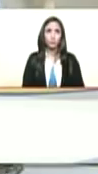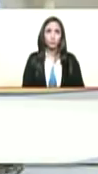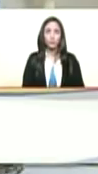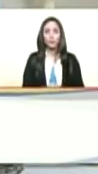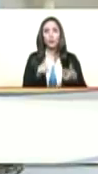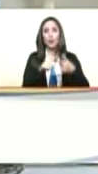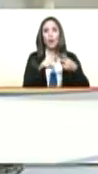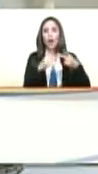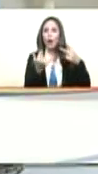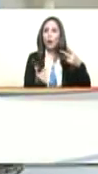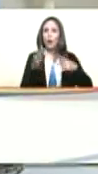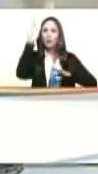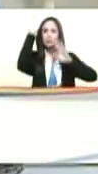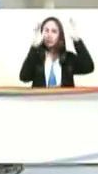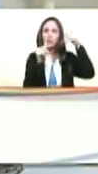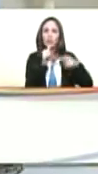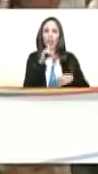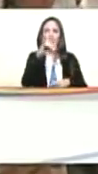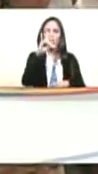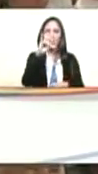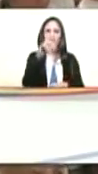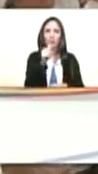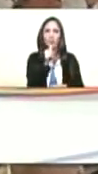Levanten su mano los que tienen Instagram.